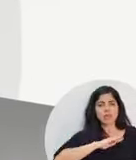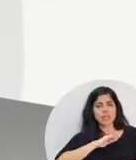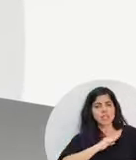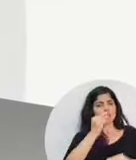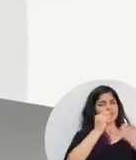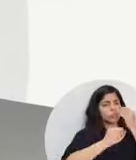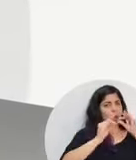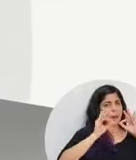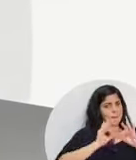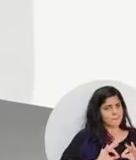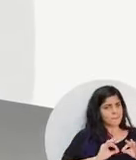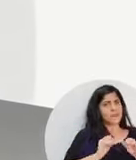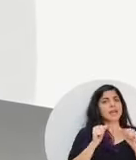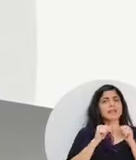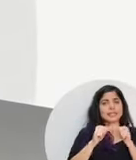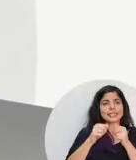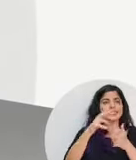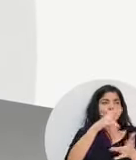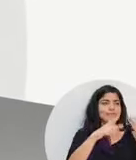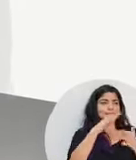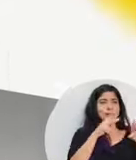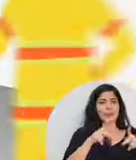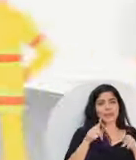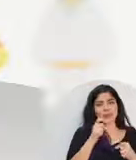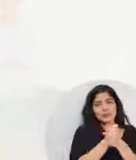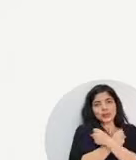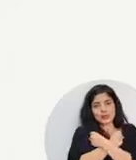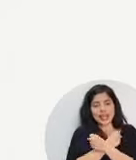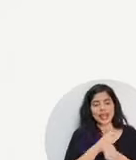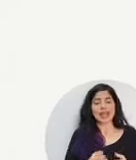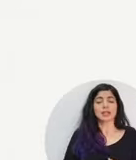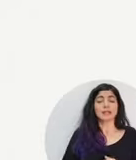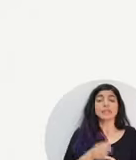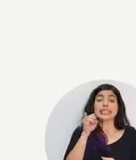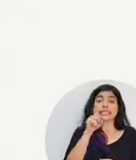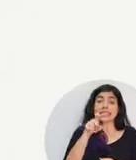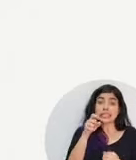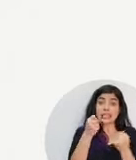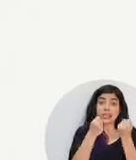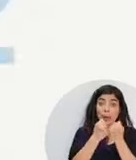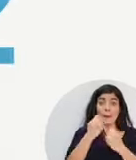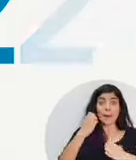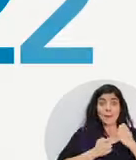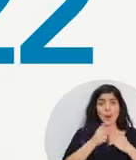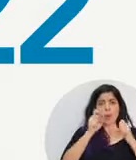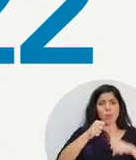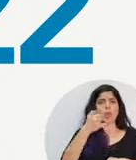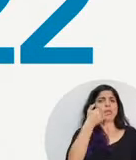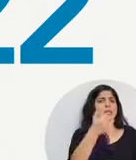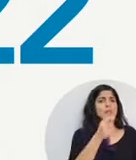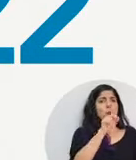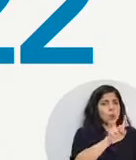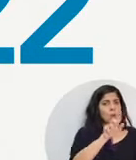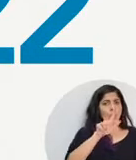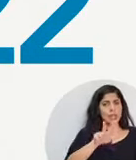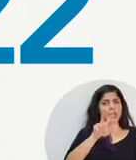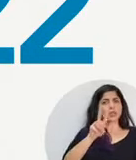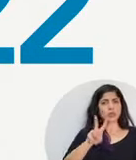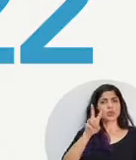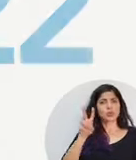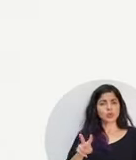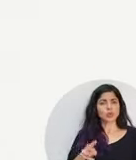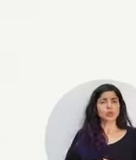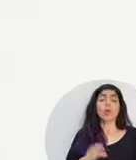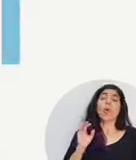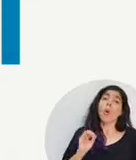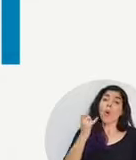descanse, coma bien y manténgase en contacto con sus seres queridos. Si necesita apoyo emocional, no dude en llamar al